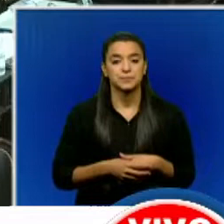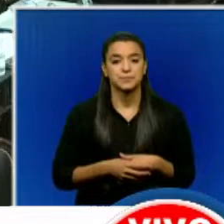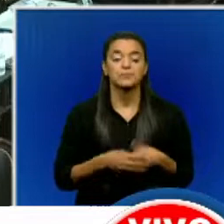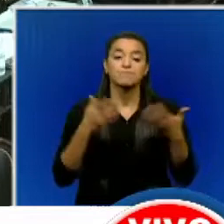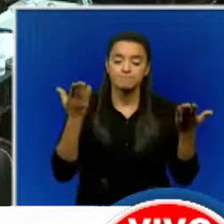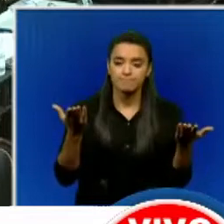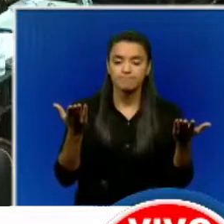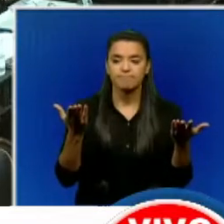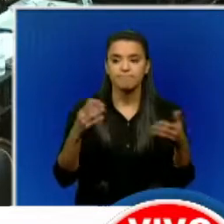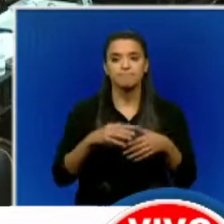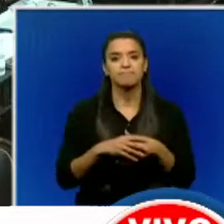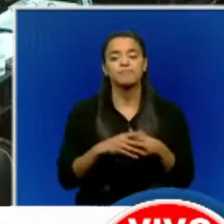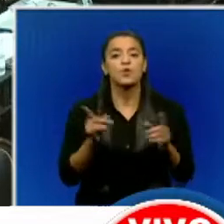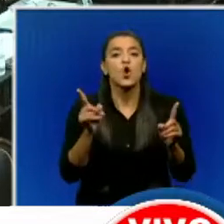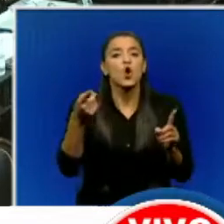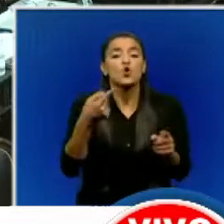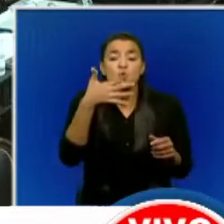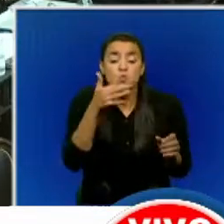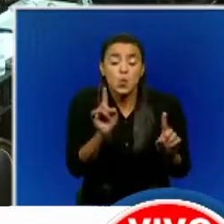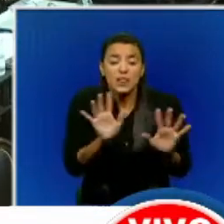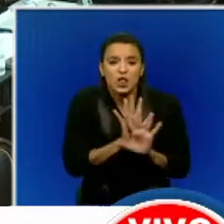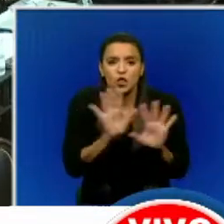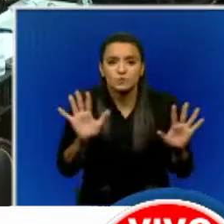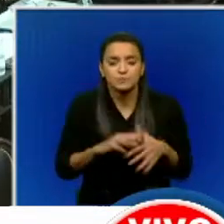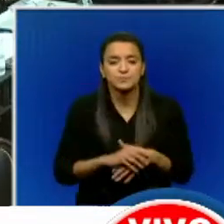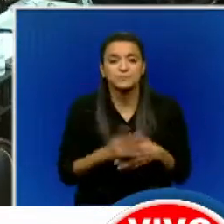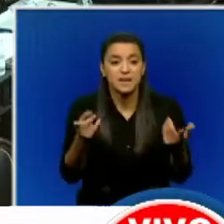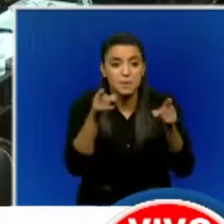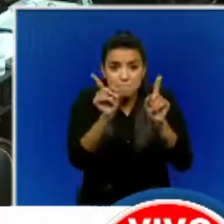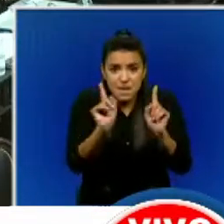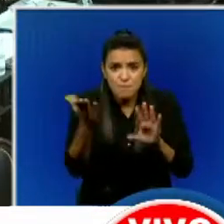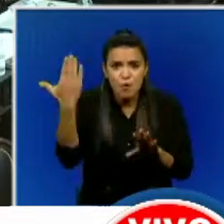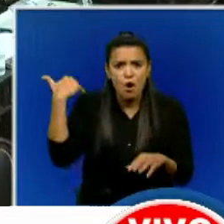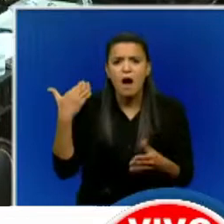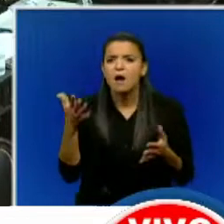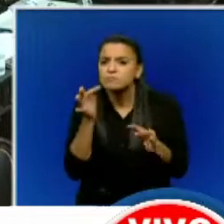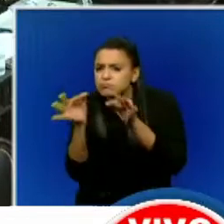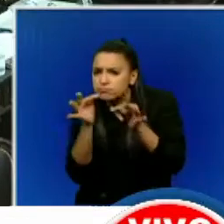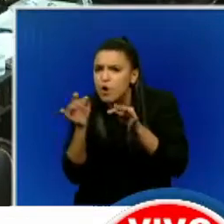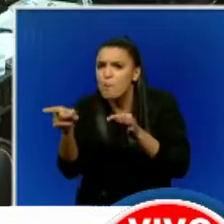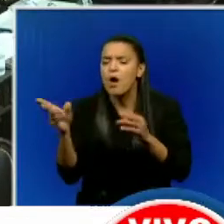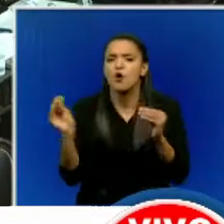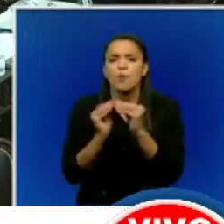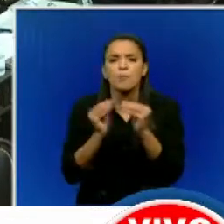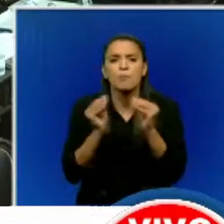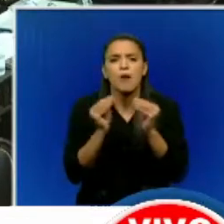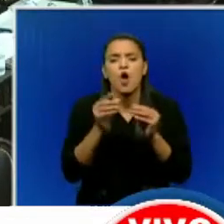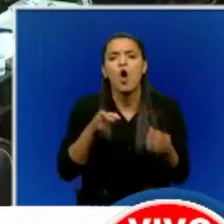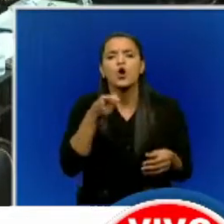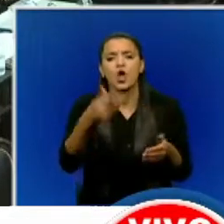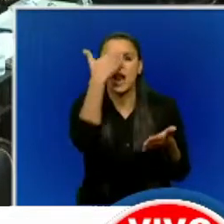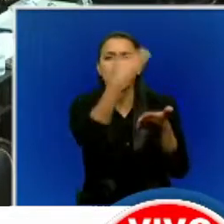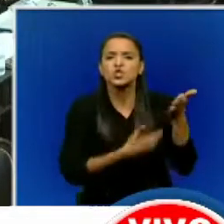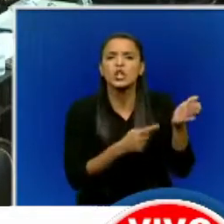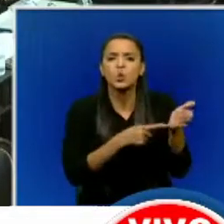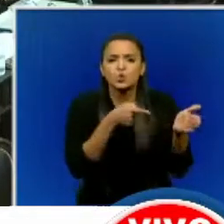O sea que no lo entiendo. Eso es lo que hablaba recién mi compañero, que es anticonstitucional.